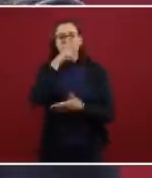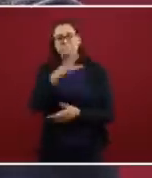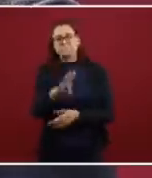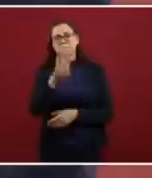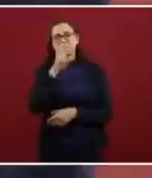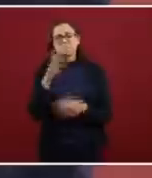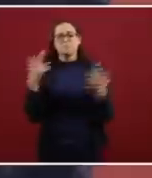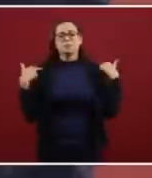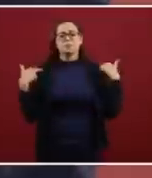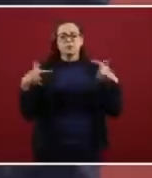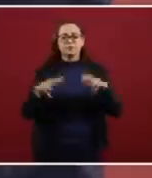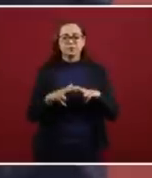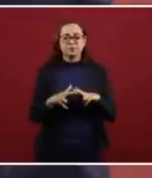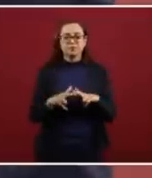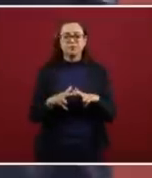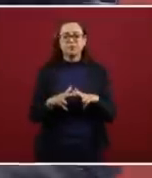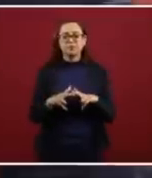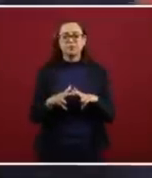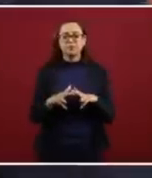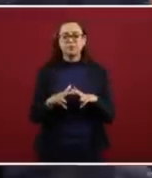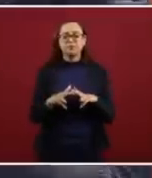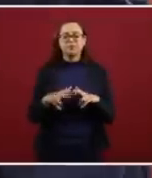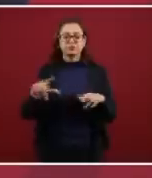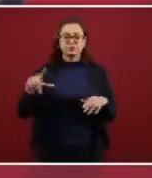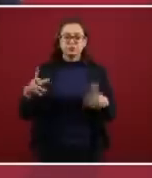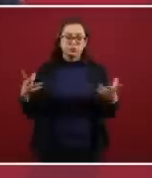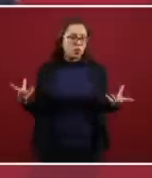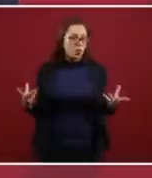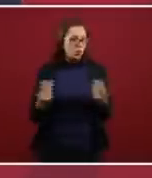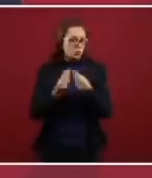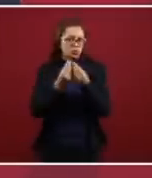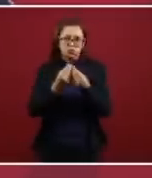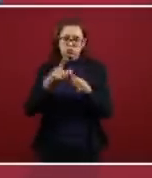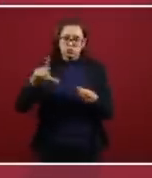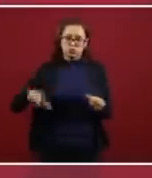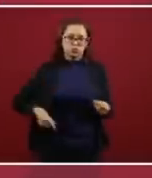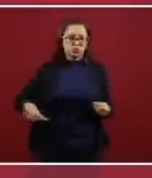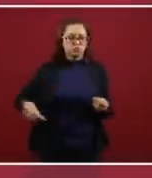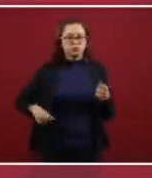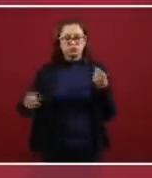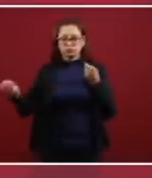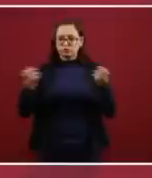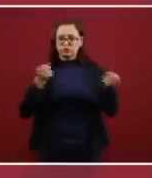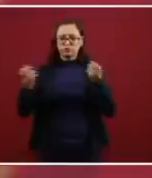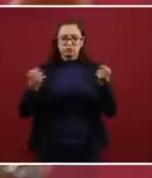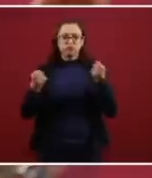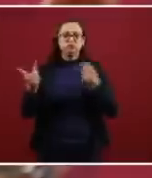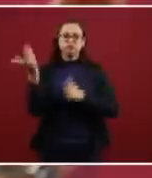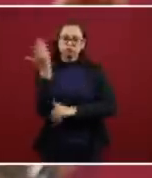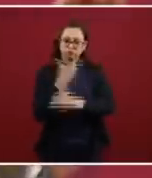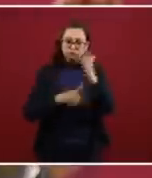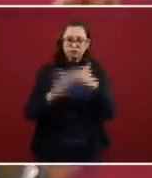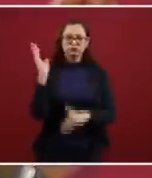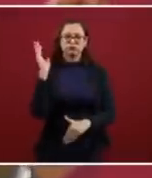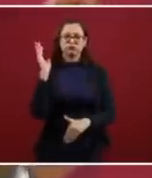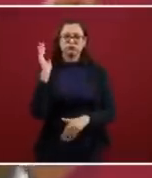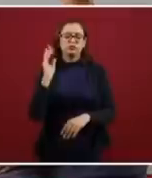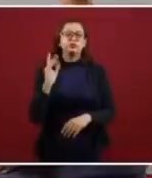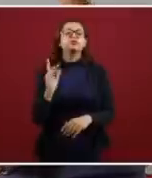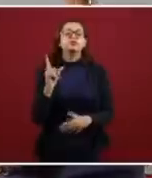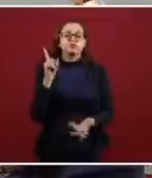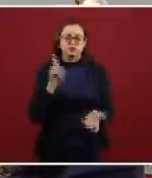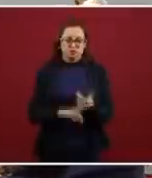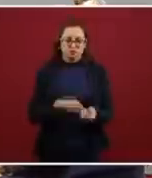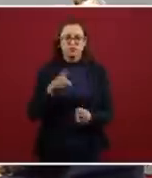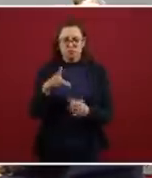familia, maestros, y que gobernemos todos para salir adelante. Entonces, ahí se incluyen